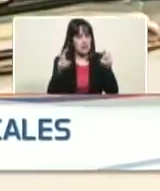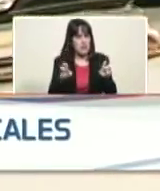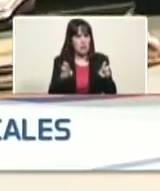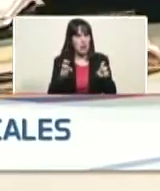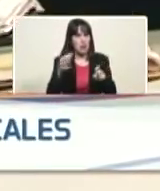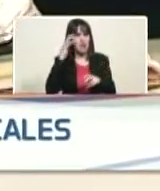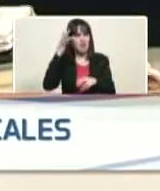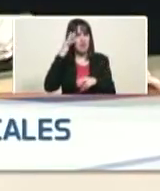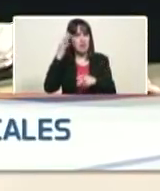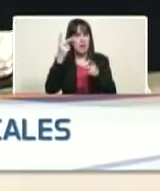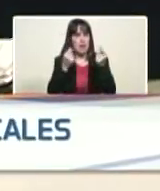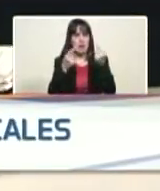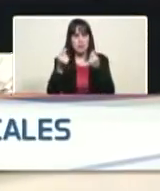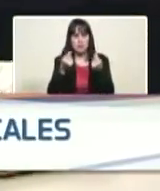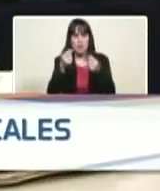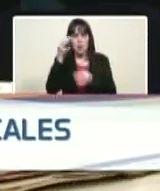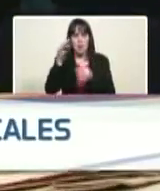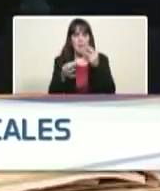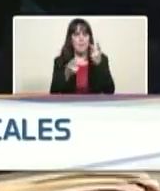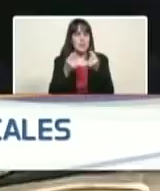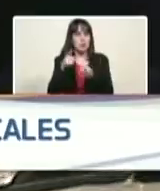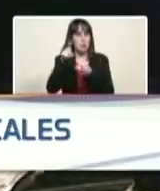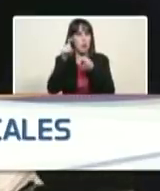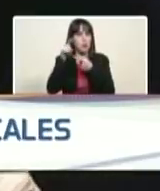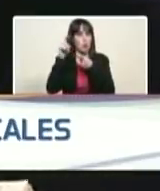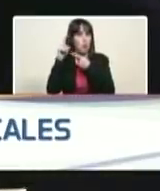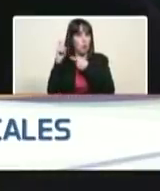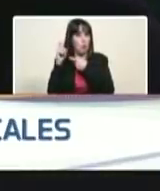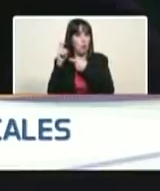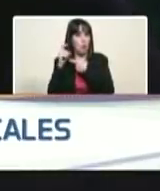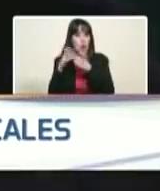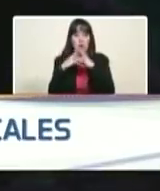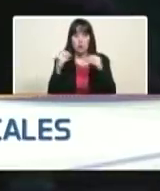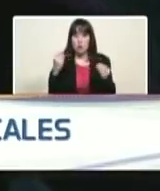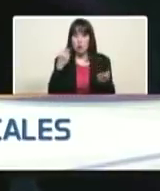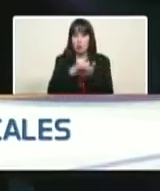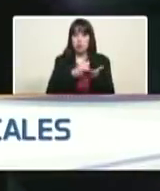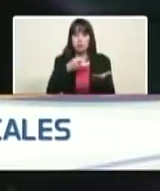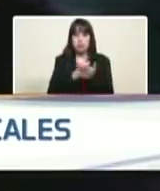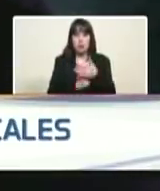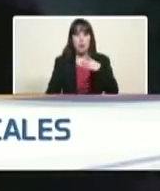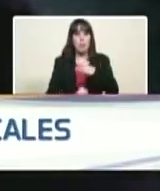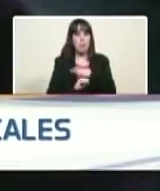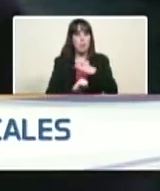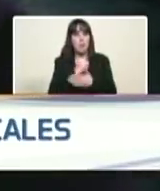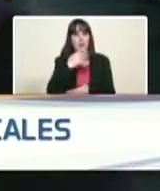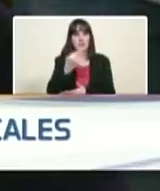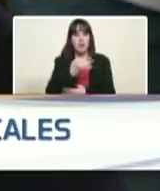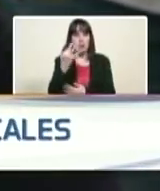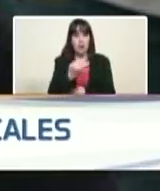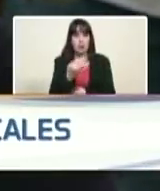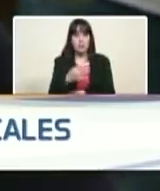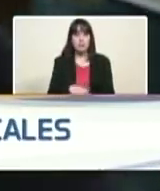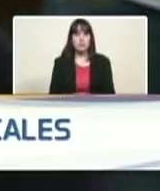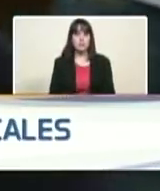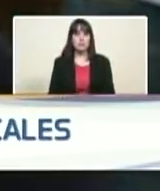equilibrio presupuestario, y que toda la moneda que se emita tenga respaldo real, en ingreso